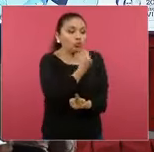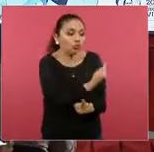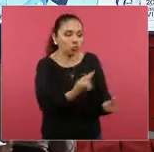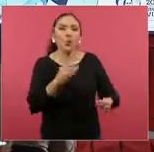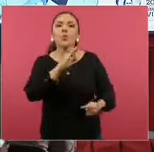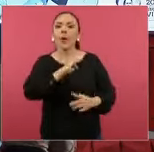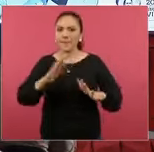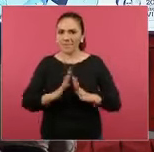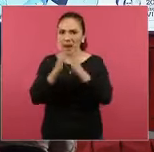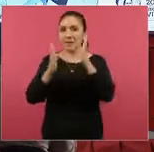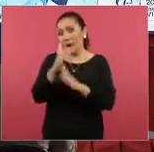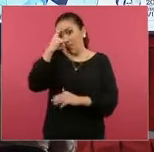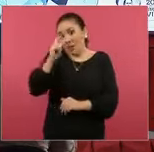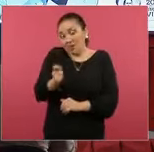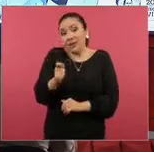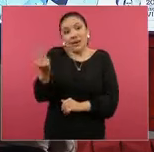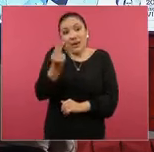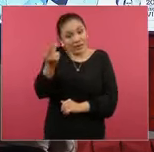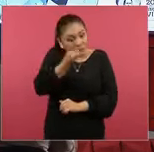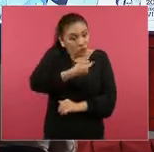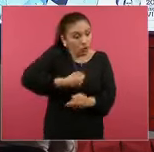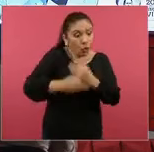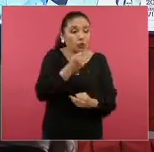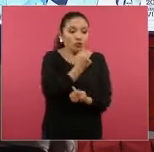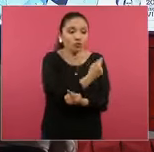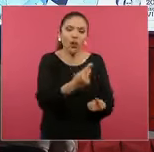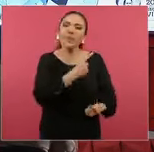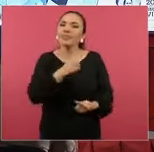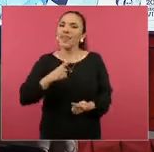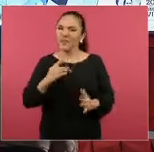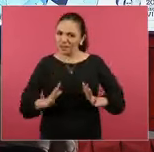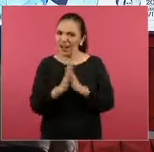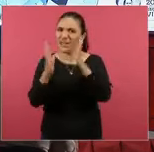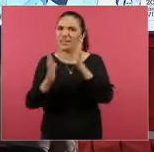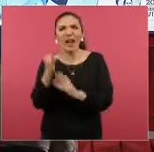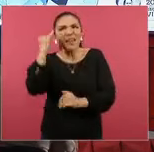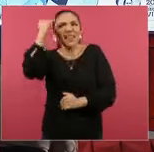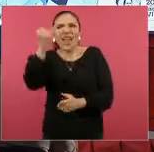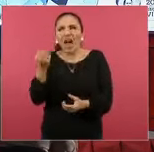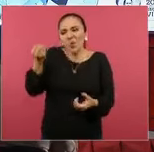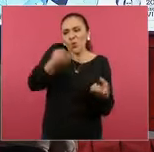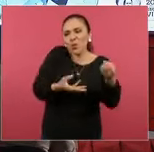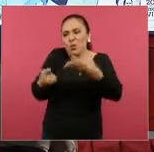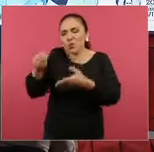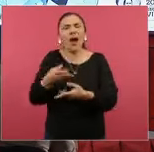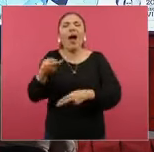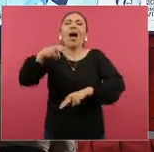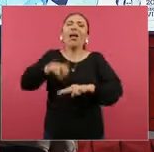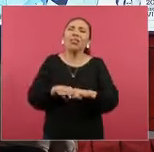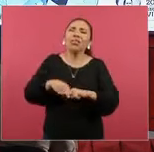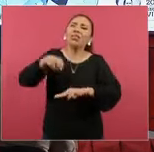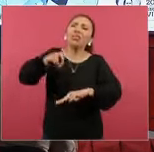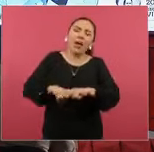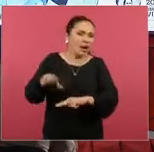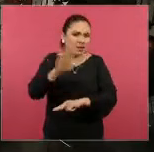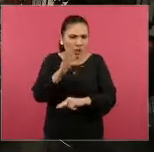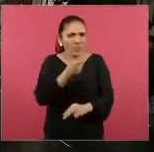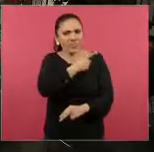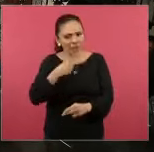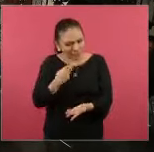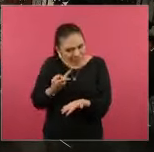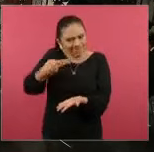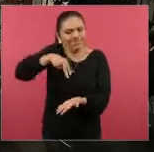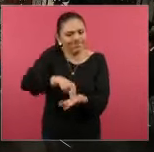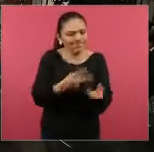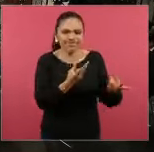porque los niños son activos. Este proyecto dice, el niño debe participar, debe dejar la silla, debe dejar la butaca, debe participar, moverse en el